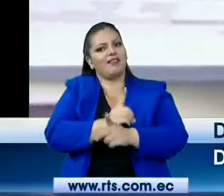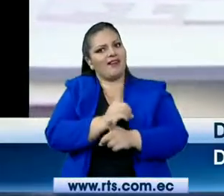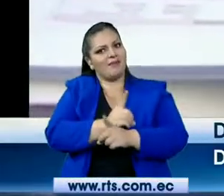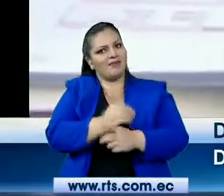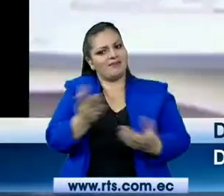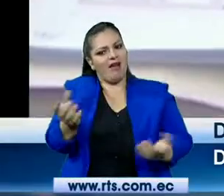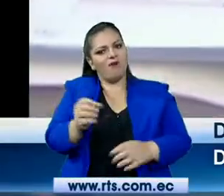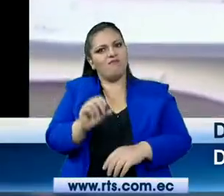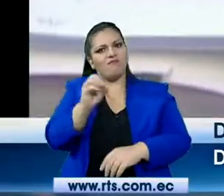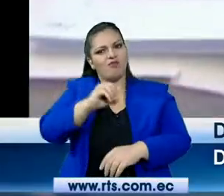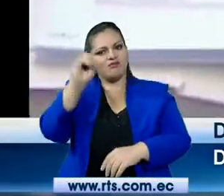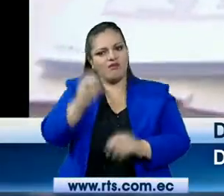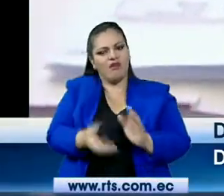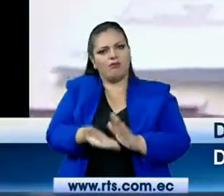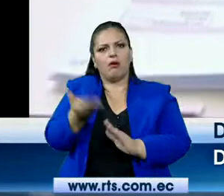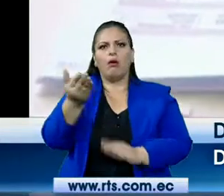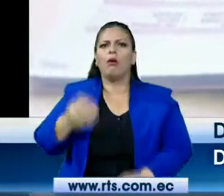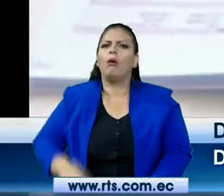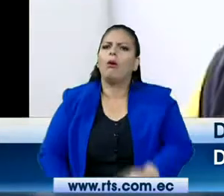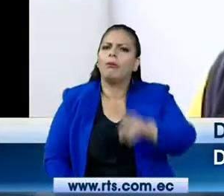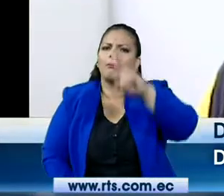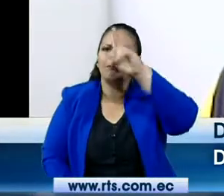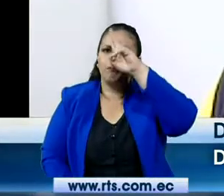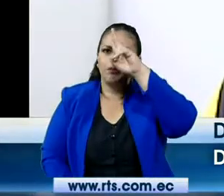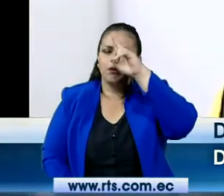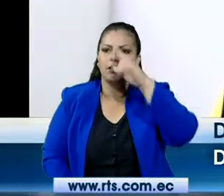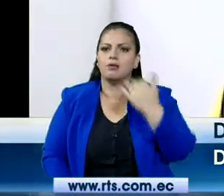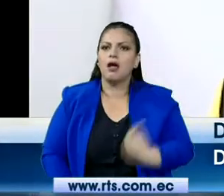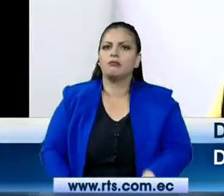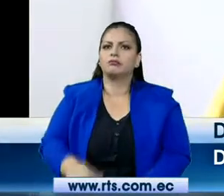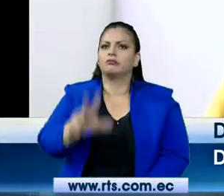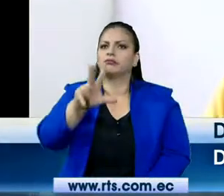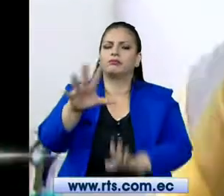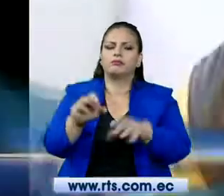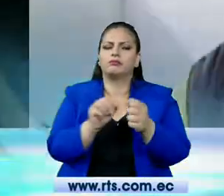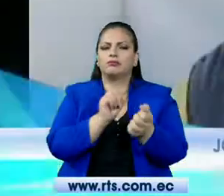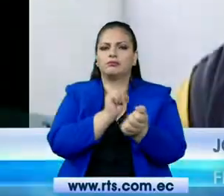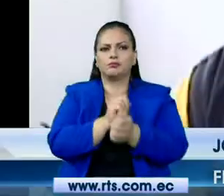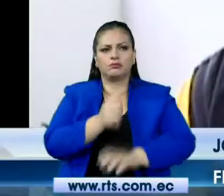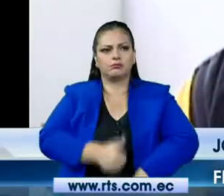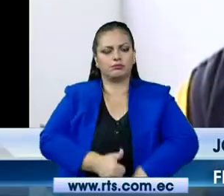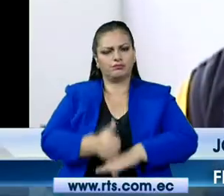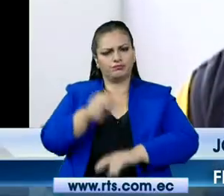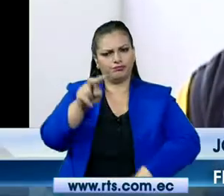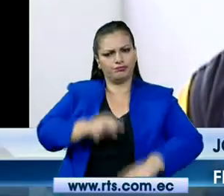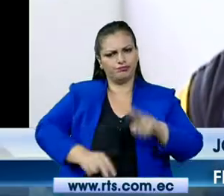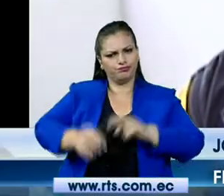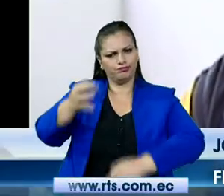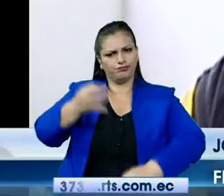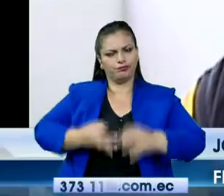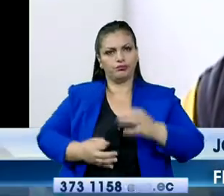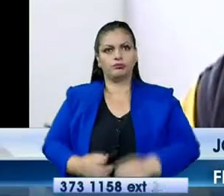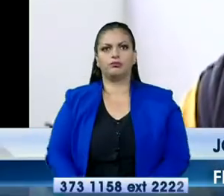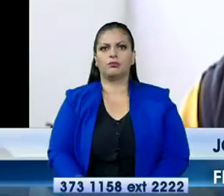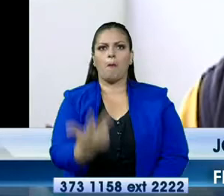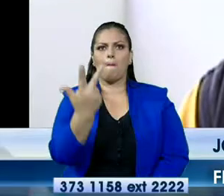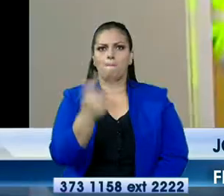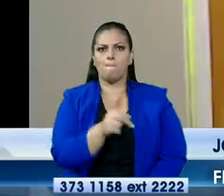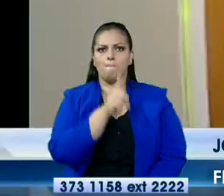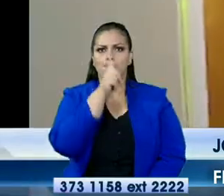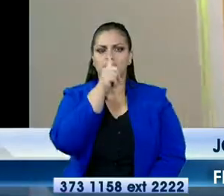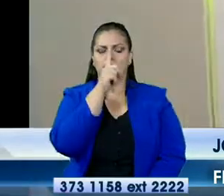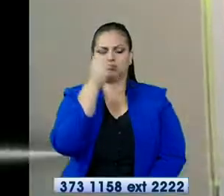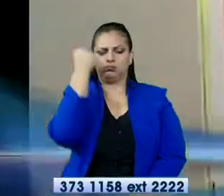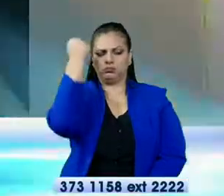de esto se les vendrá una audiencia en la que se resolverá su situación jurídica. Ellos optaron por acogerse al derecho constitucional del silencio.